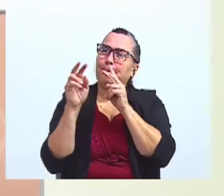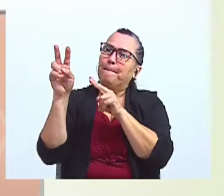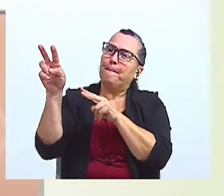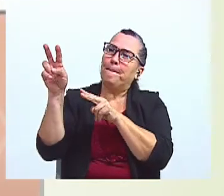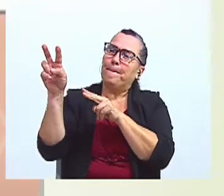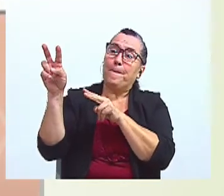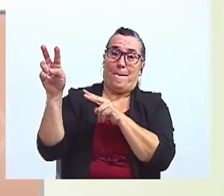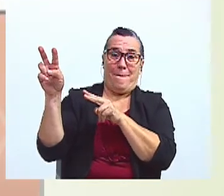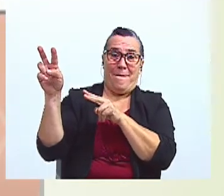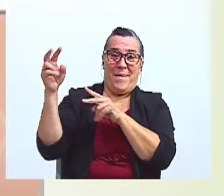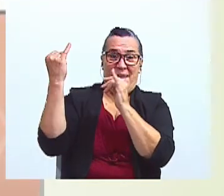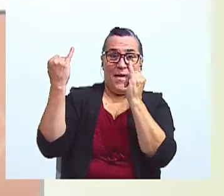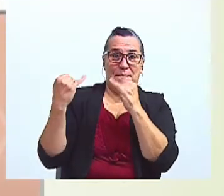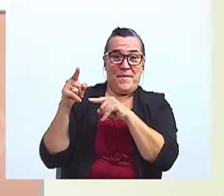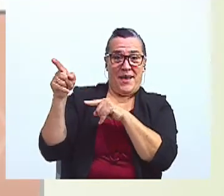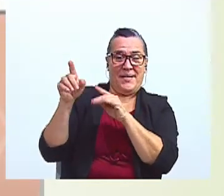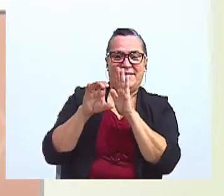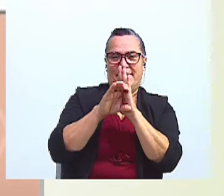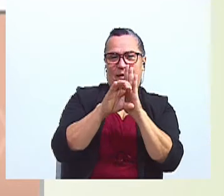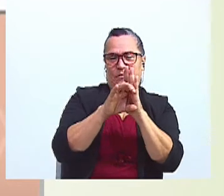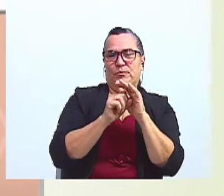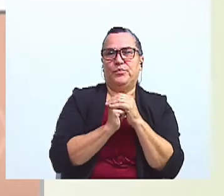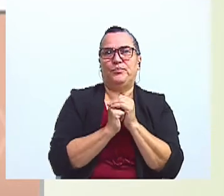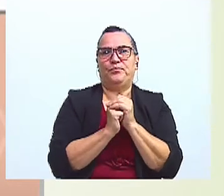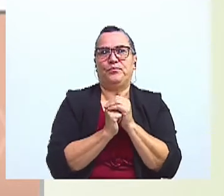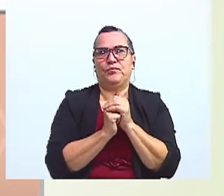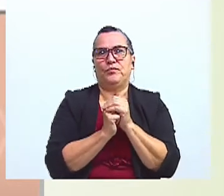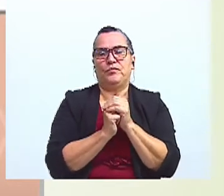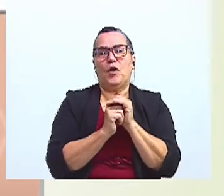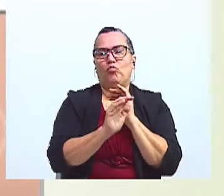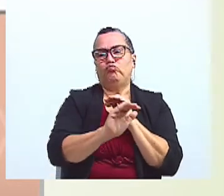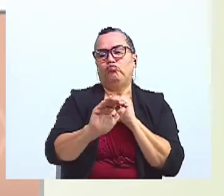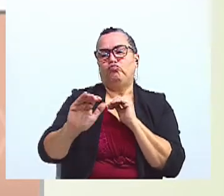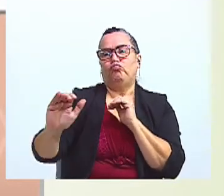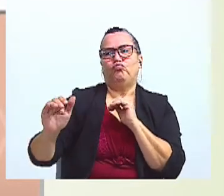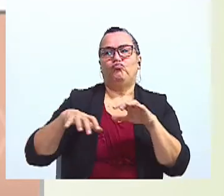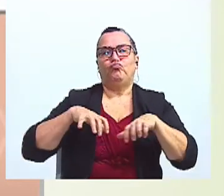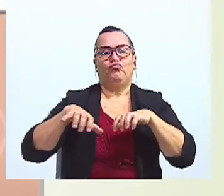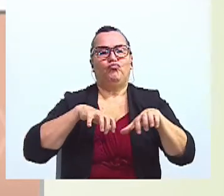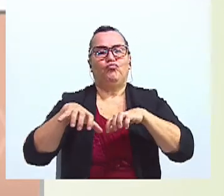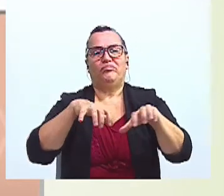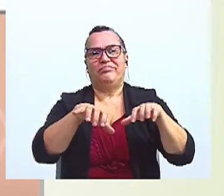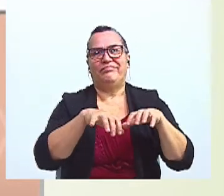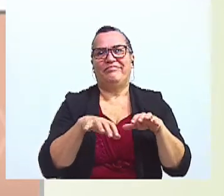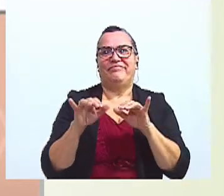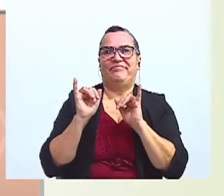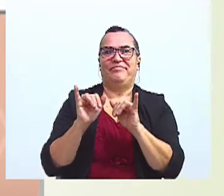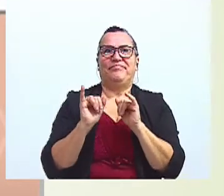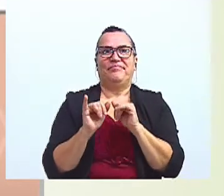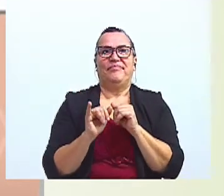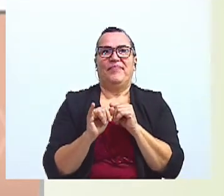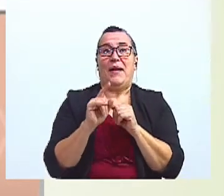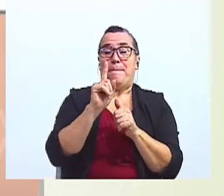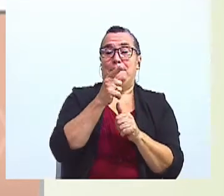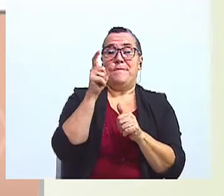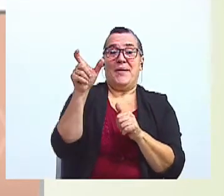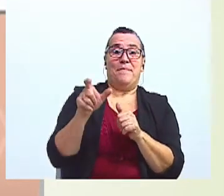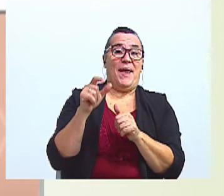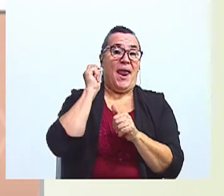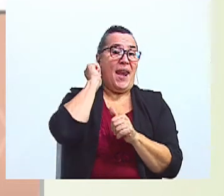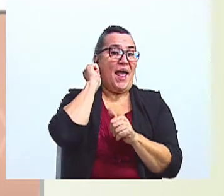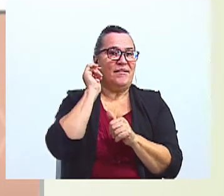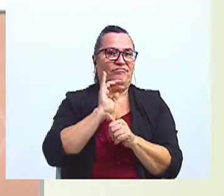Luego tenemos este otro ejemplo. Son unos niños haciendo actividades. Dice la primera